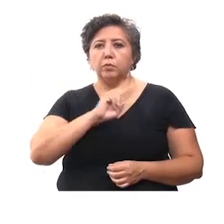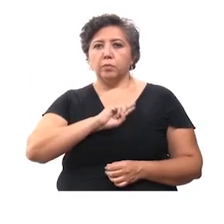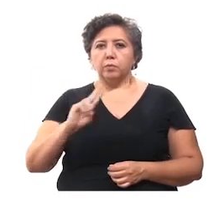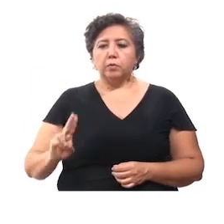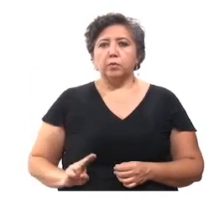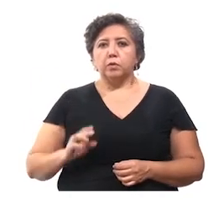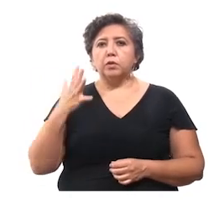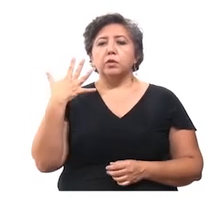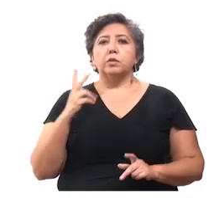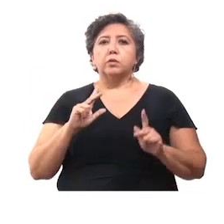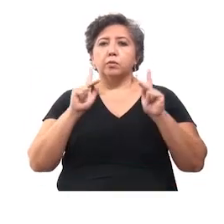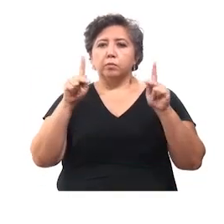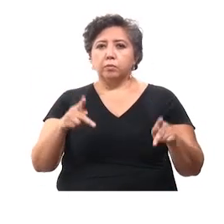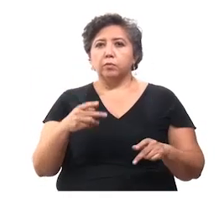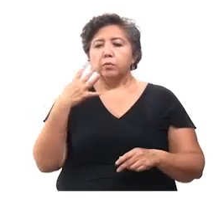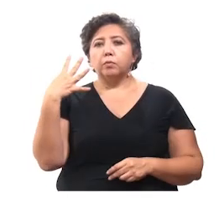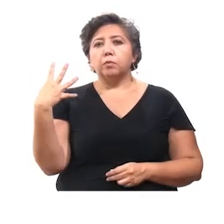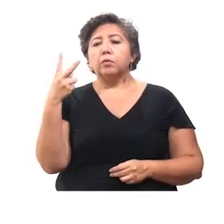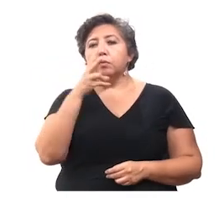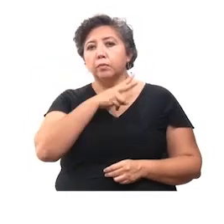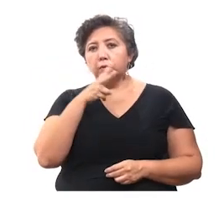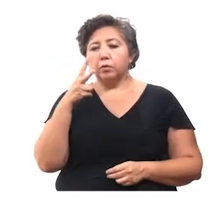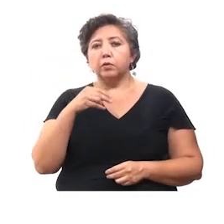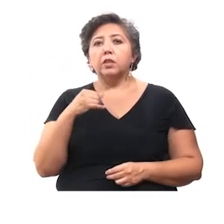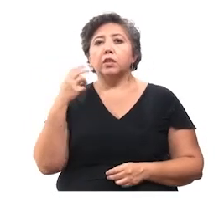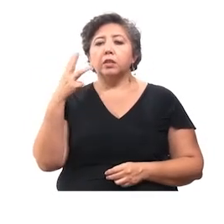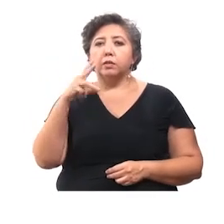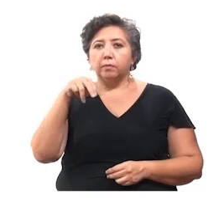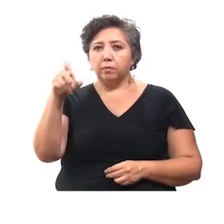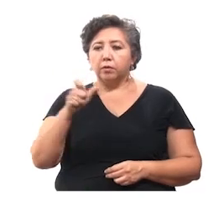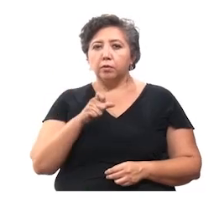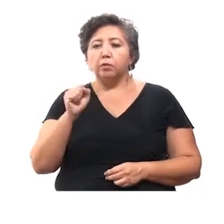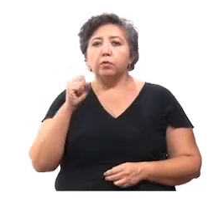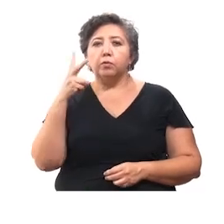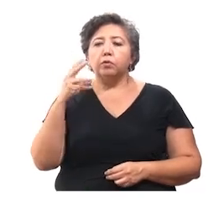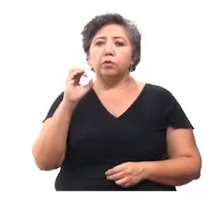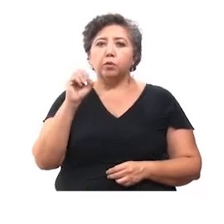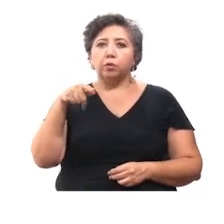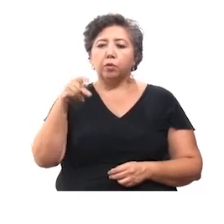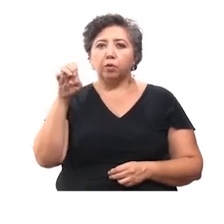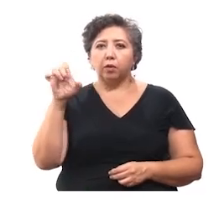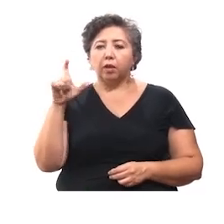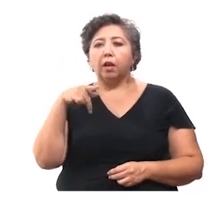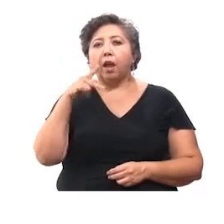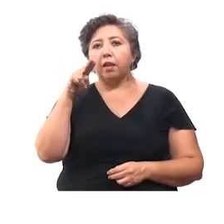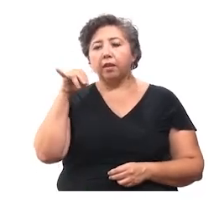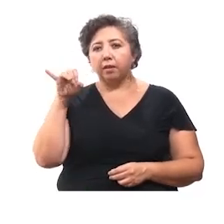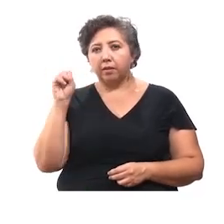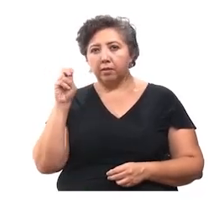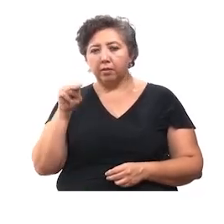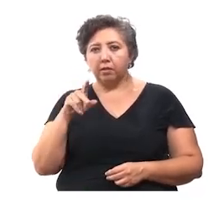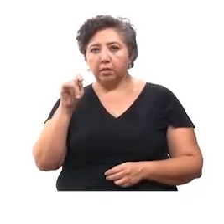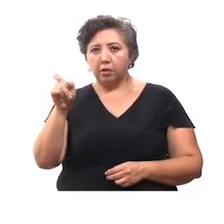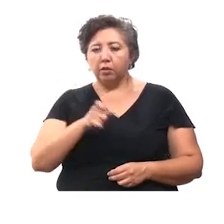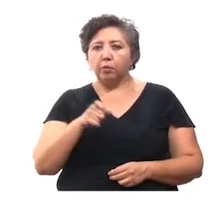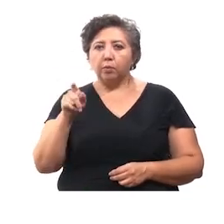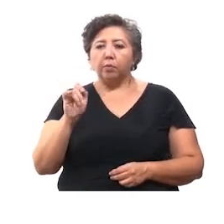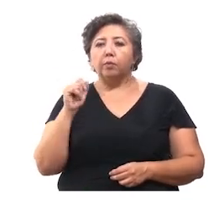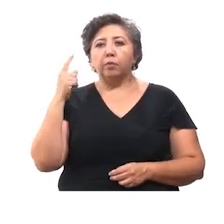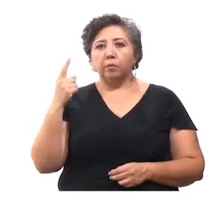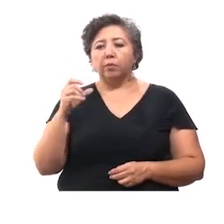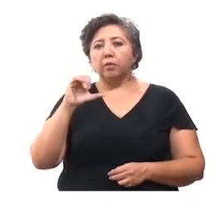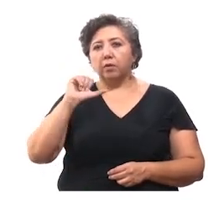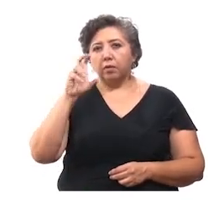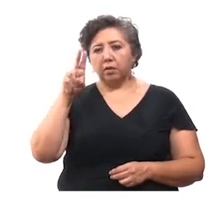Humán, 5 en Progreso, 4 en Valladolid, 3 en Maxcanú, 2 en Concal, Canacín, Ticul y Tixcocop, y 1 en